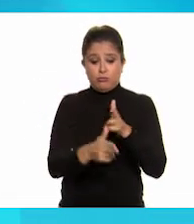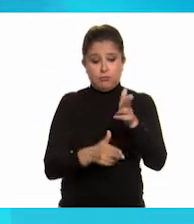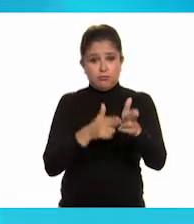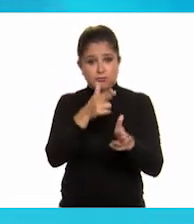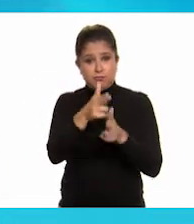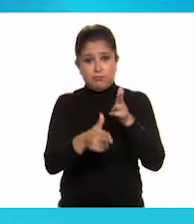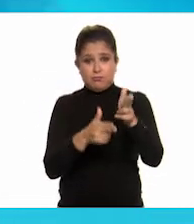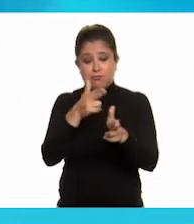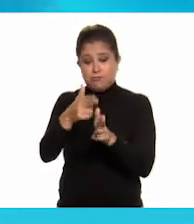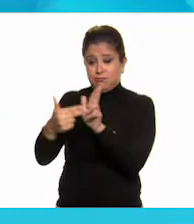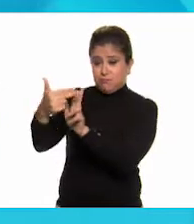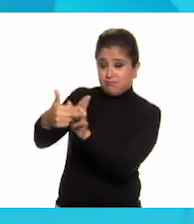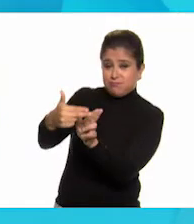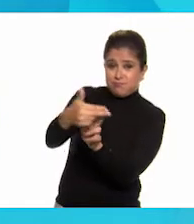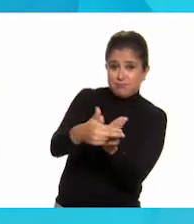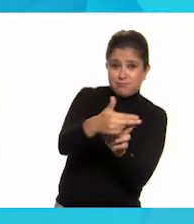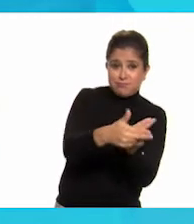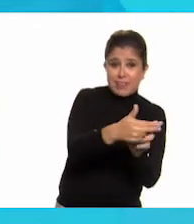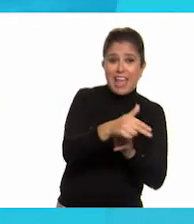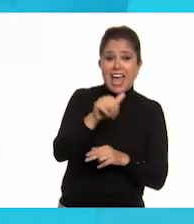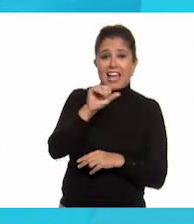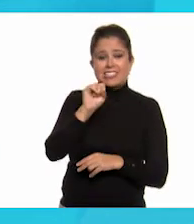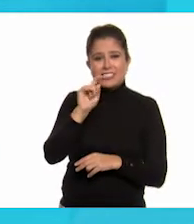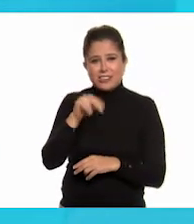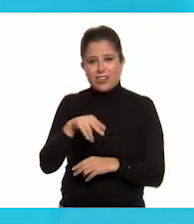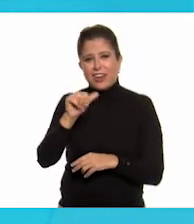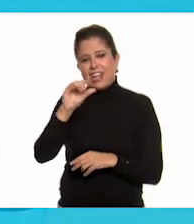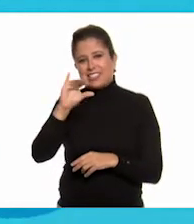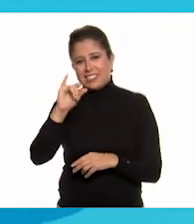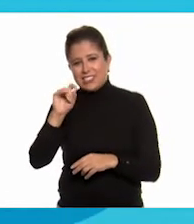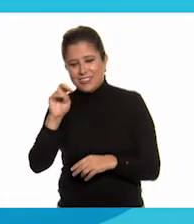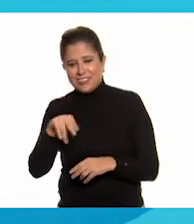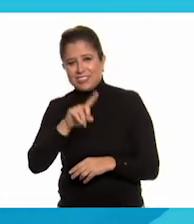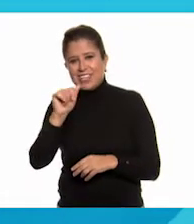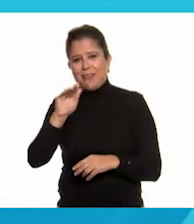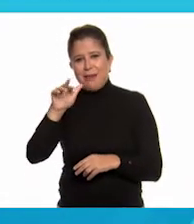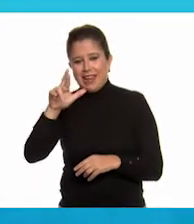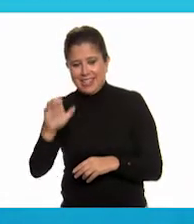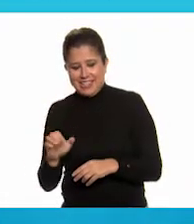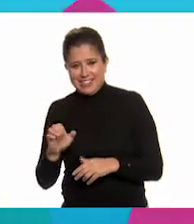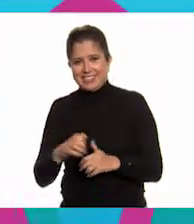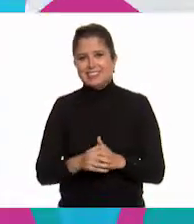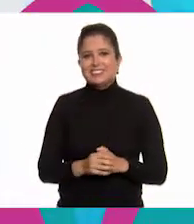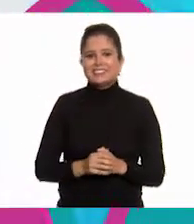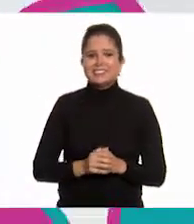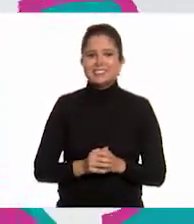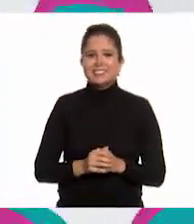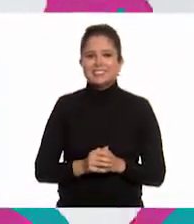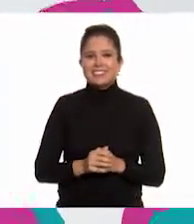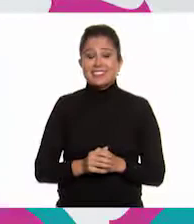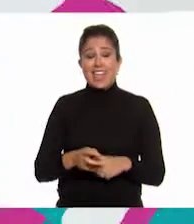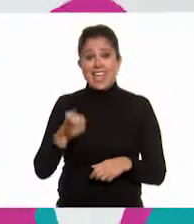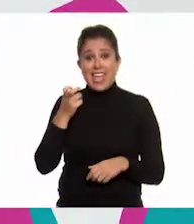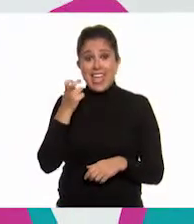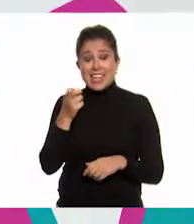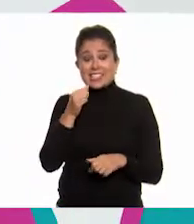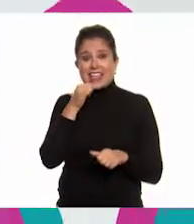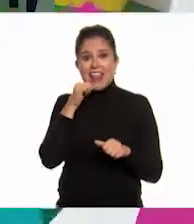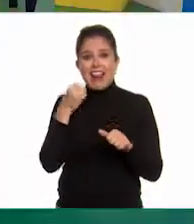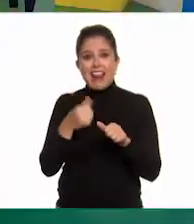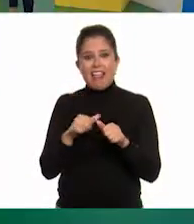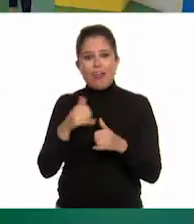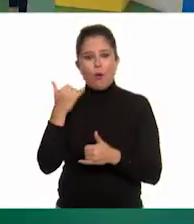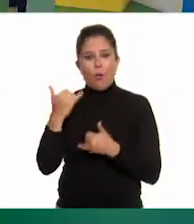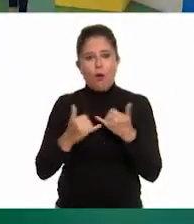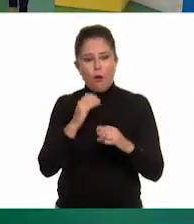vía pasa el tren, Acitrón de un fandango, sango, sango, sabaré. Bueno, pues esta es la letra de nuestro